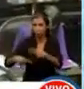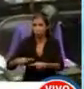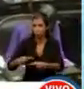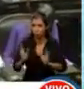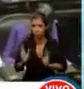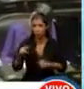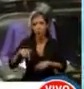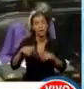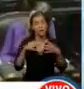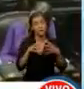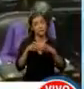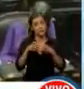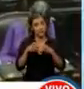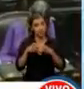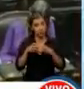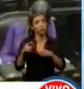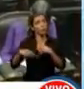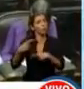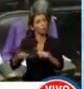esta sesión